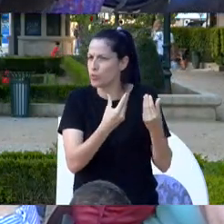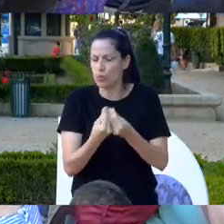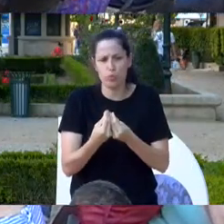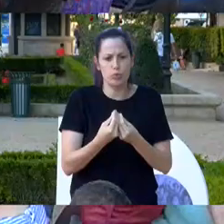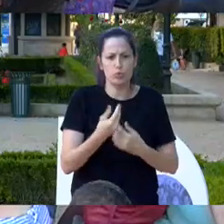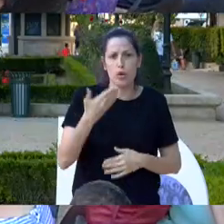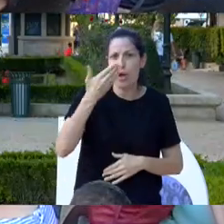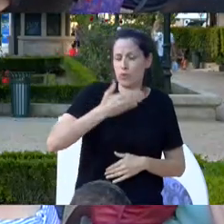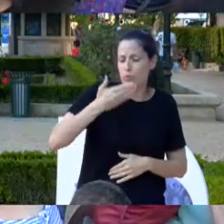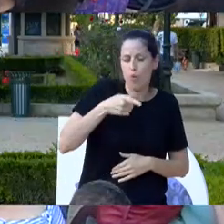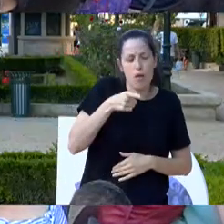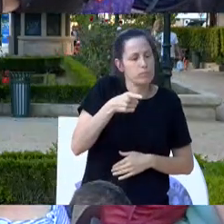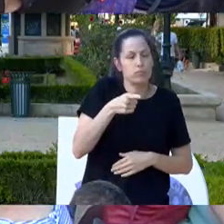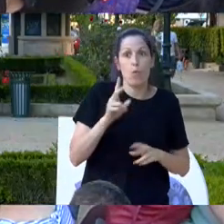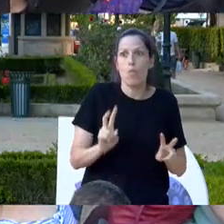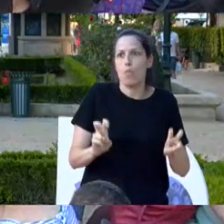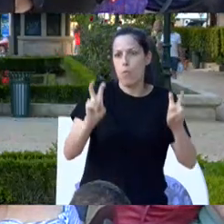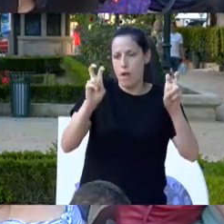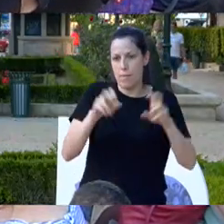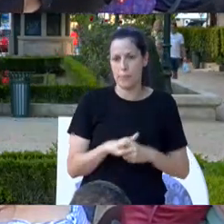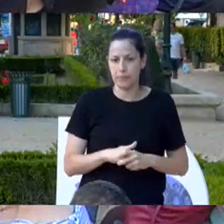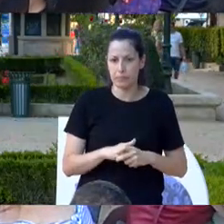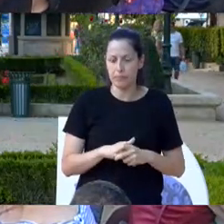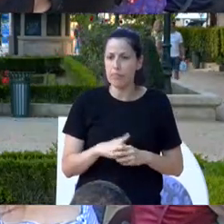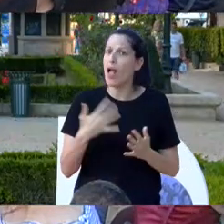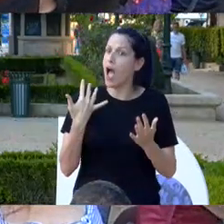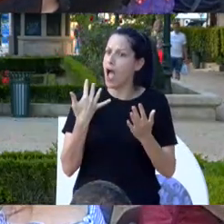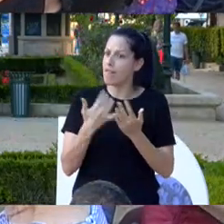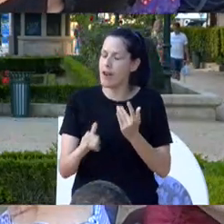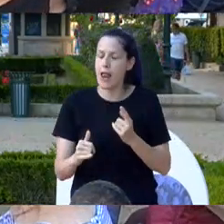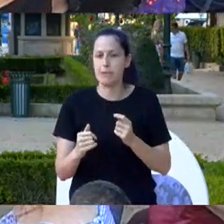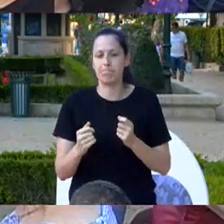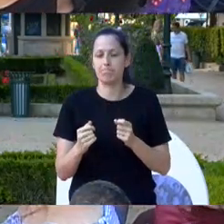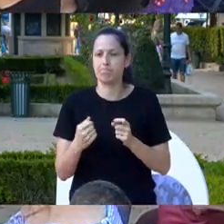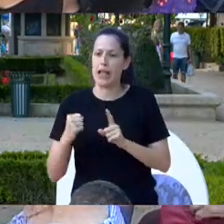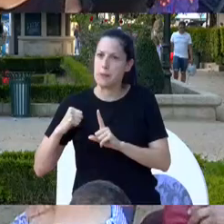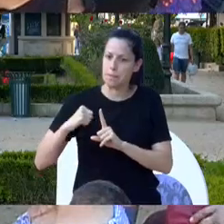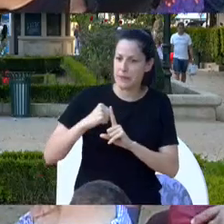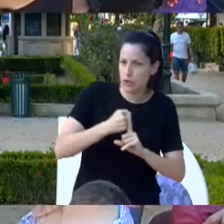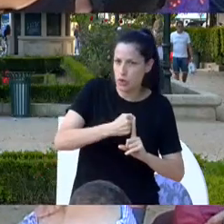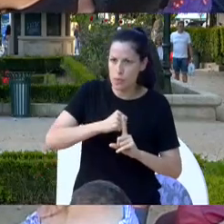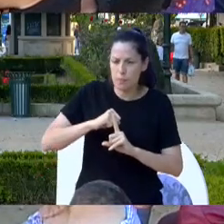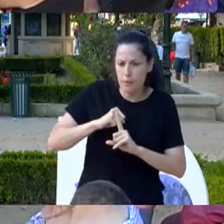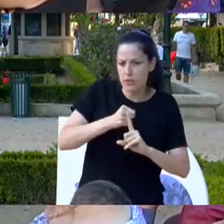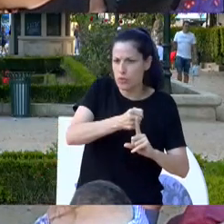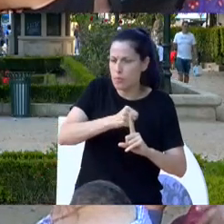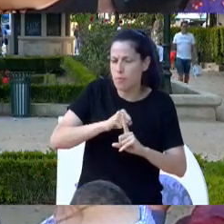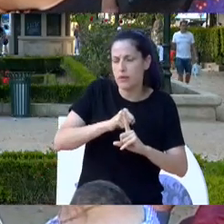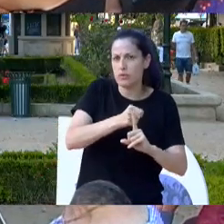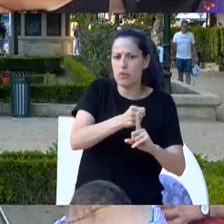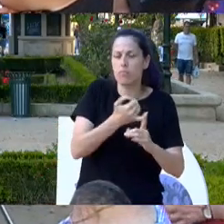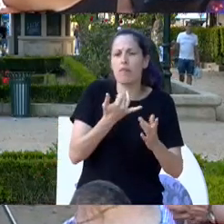totalmente novedosa. Bueno, pois foi tal a presión que hubo con esa escola que ao cabo